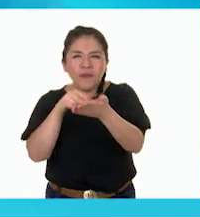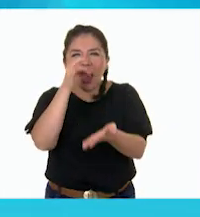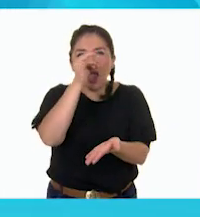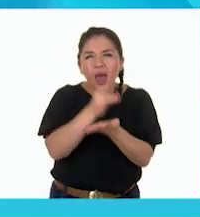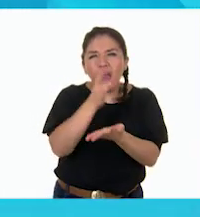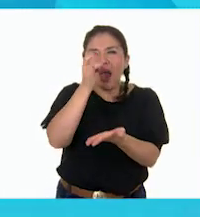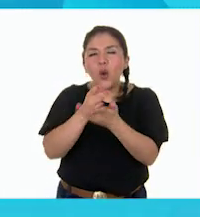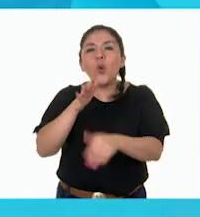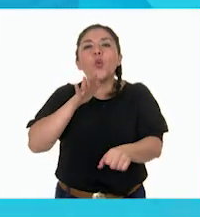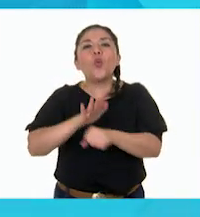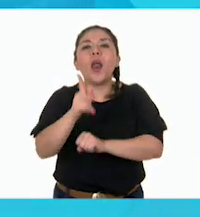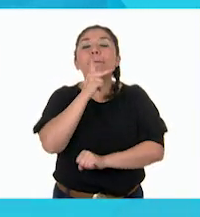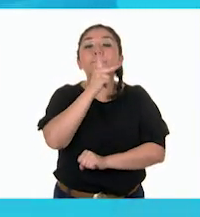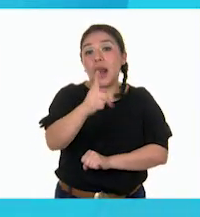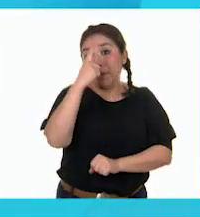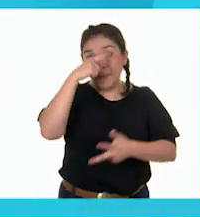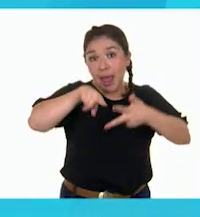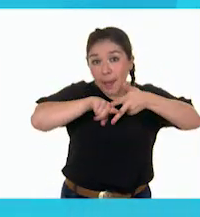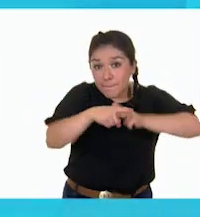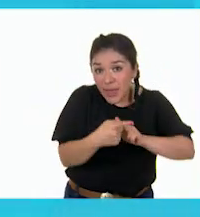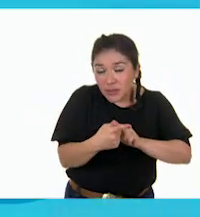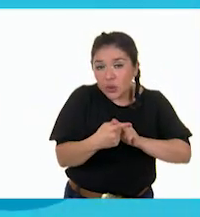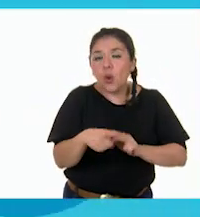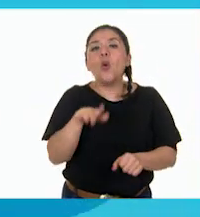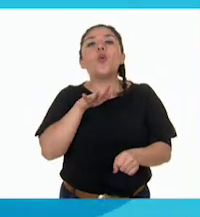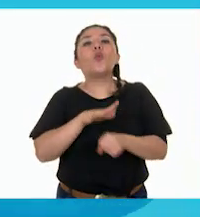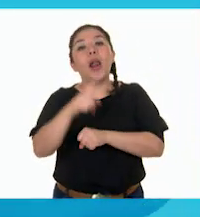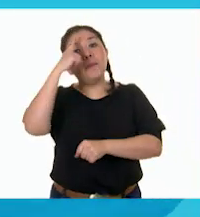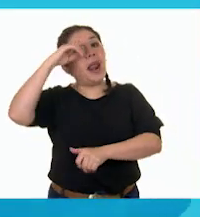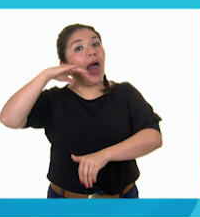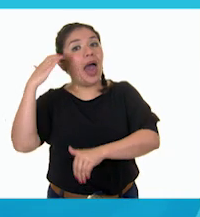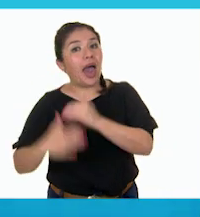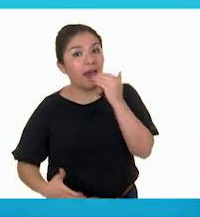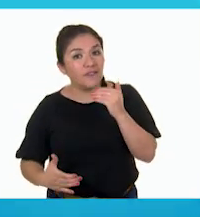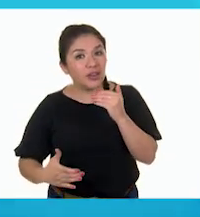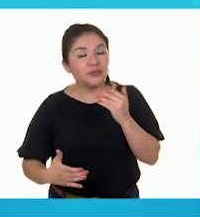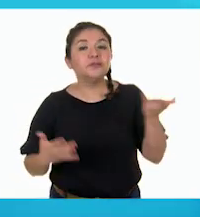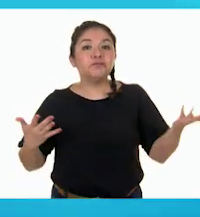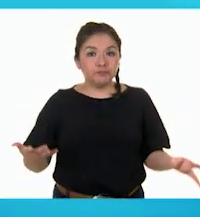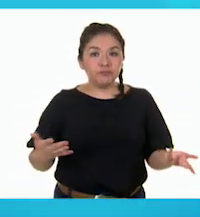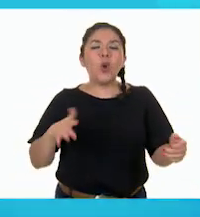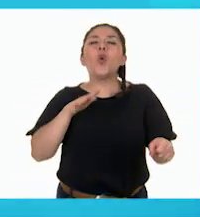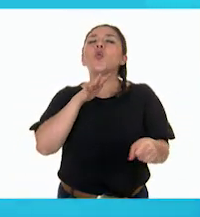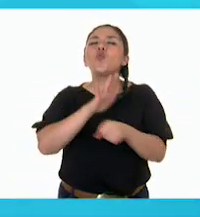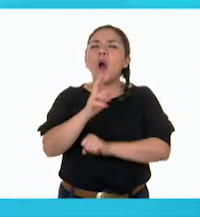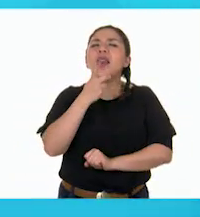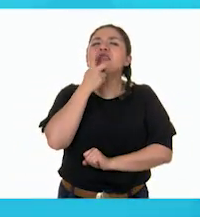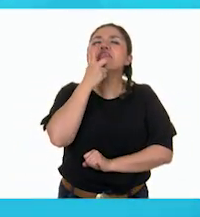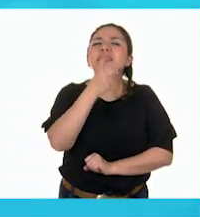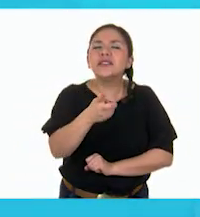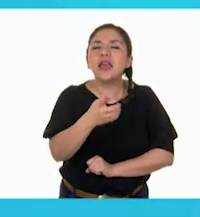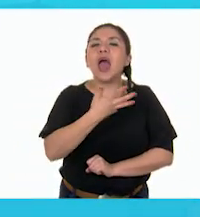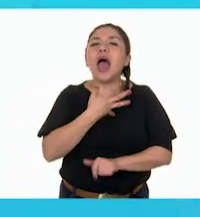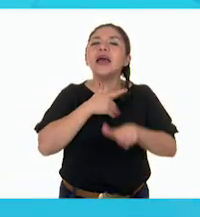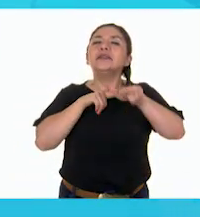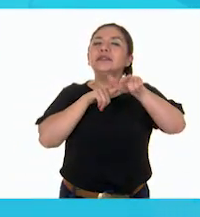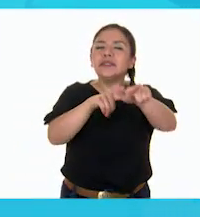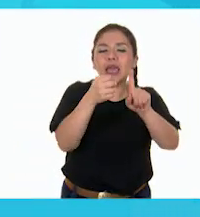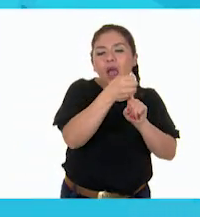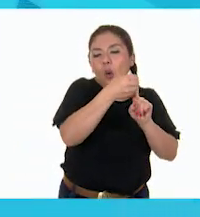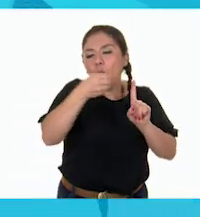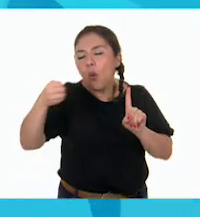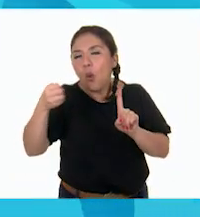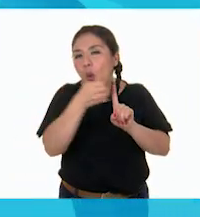son las frases de inicio, las frases del final y cuáles me están dando continuidad para